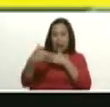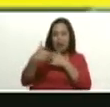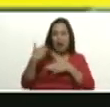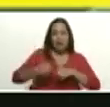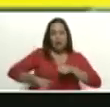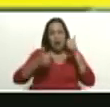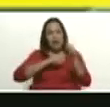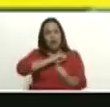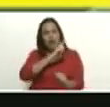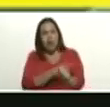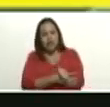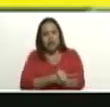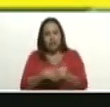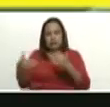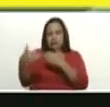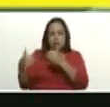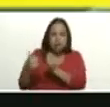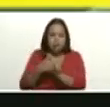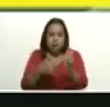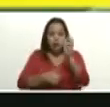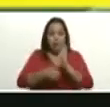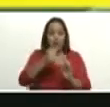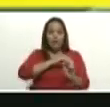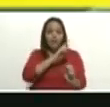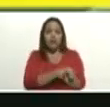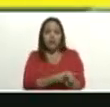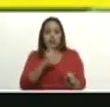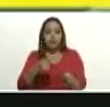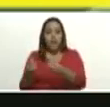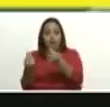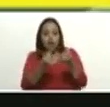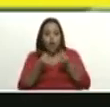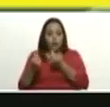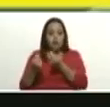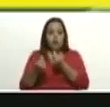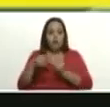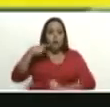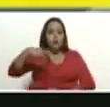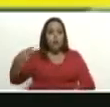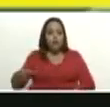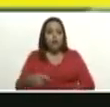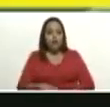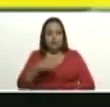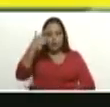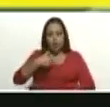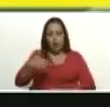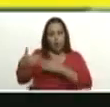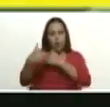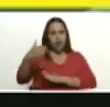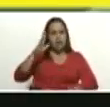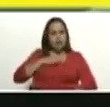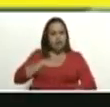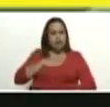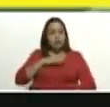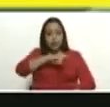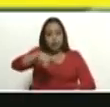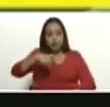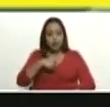la persecución más brutal, la persecución económica, financiera, política, personal contra mí y contra